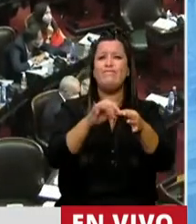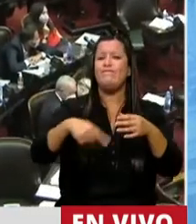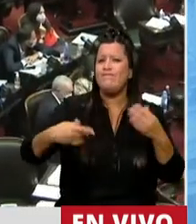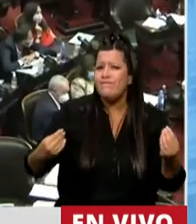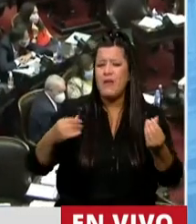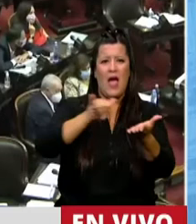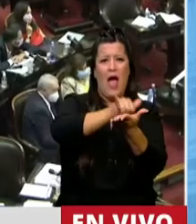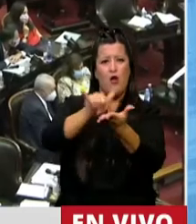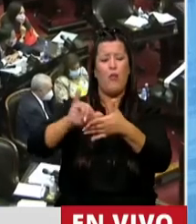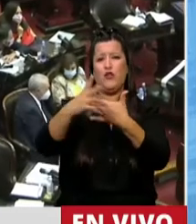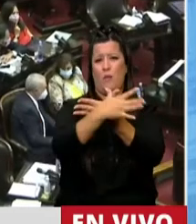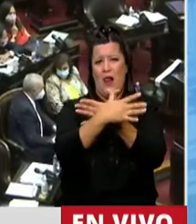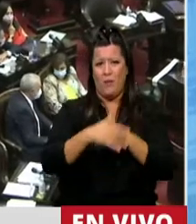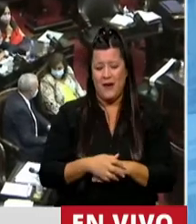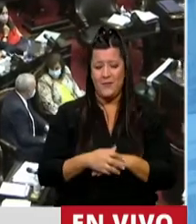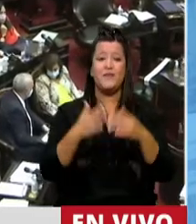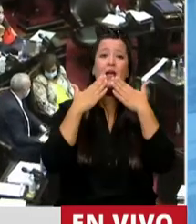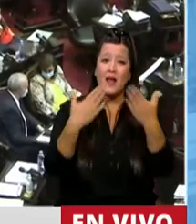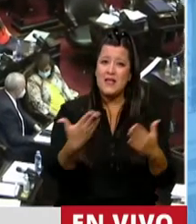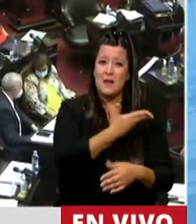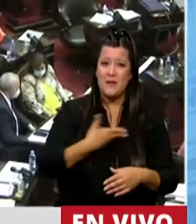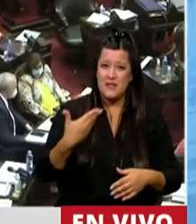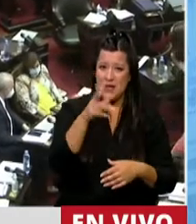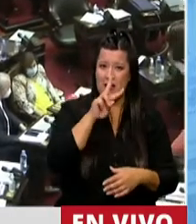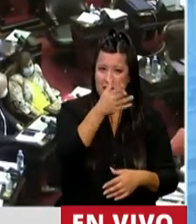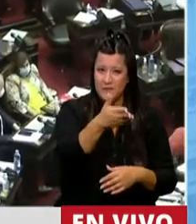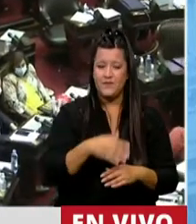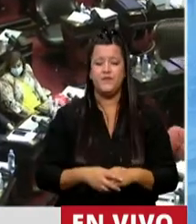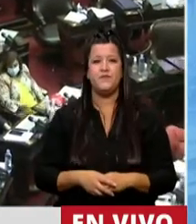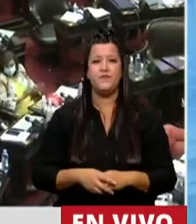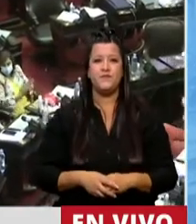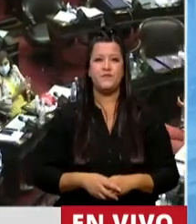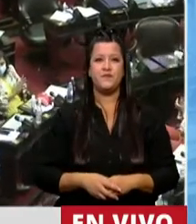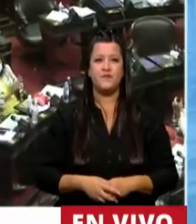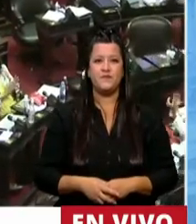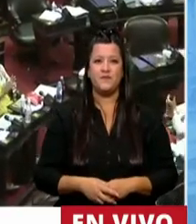el aeropuerto El Palomar. Gracias, señora presidenta.